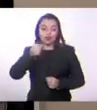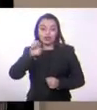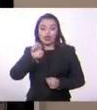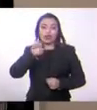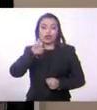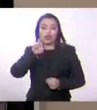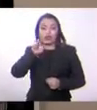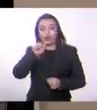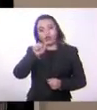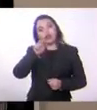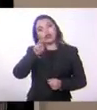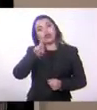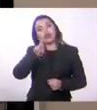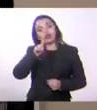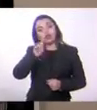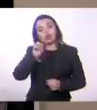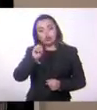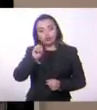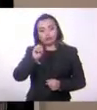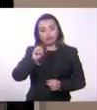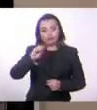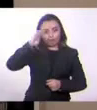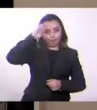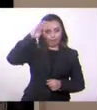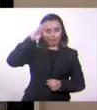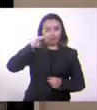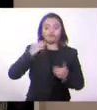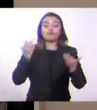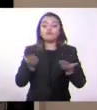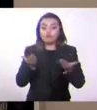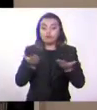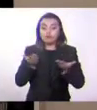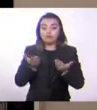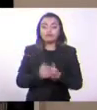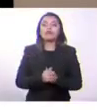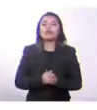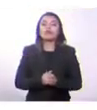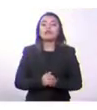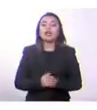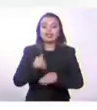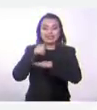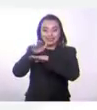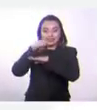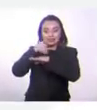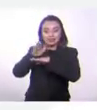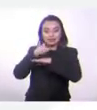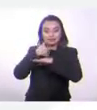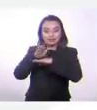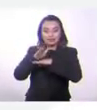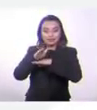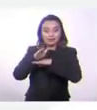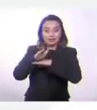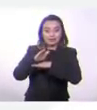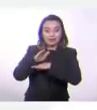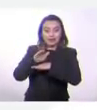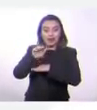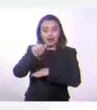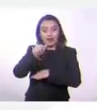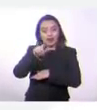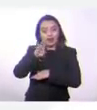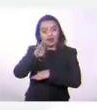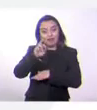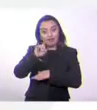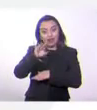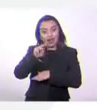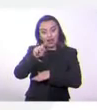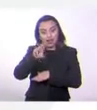recién nacida, pero a partir de argumentos fuertes, sólidos y lógicos. El texto argumentativo tendrá